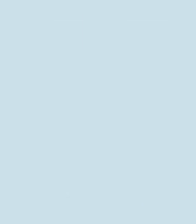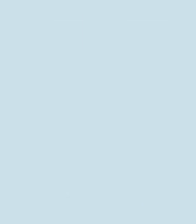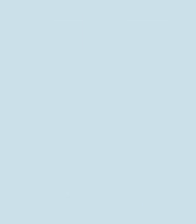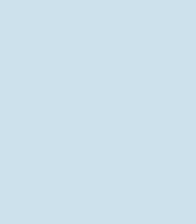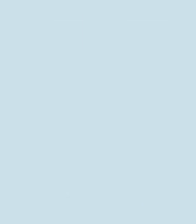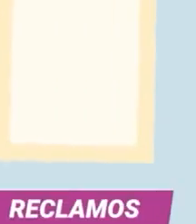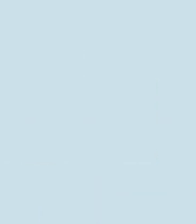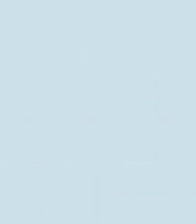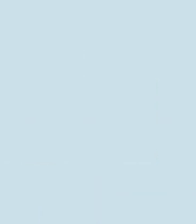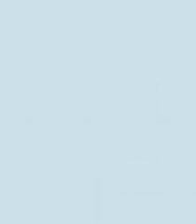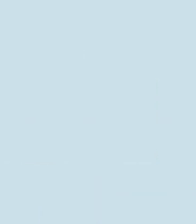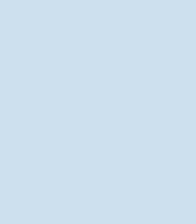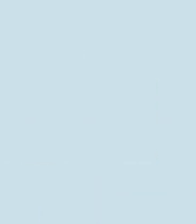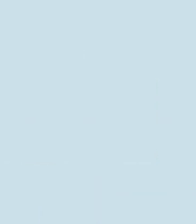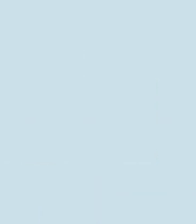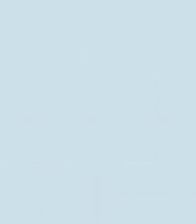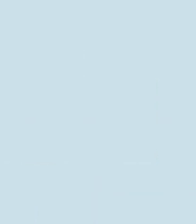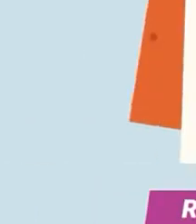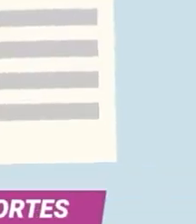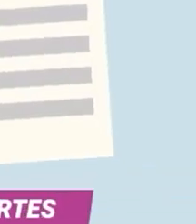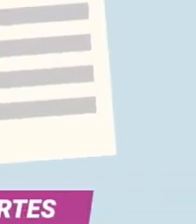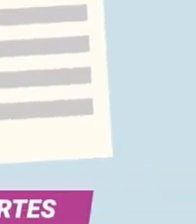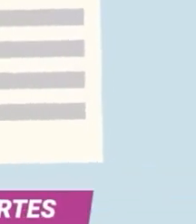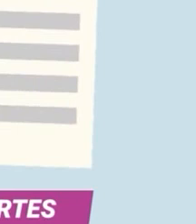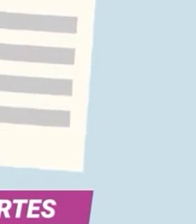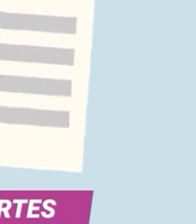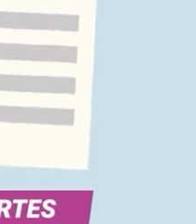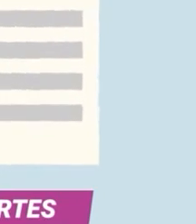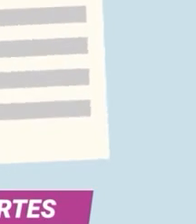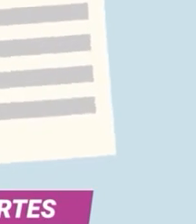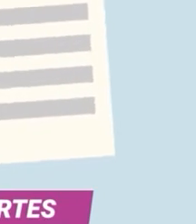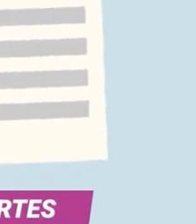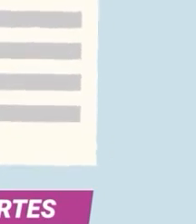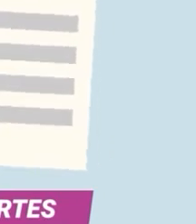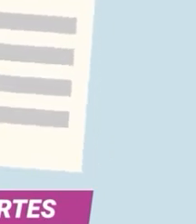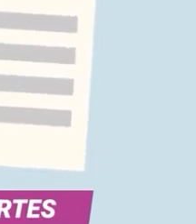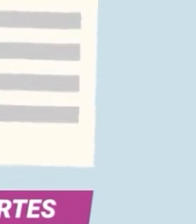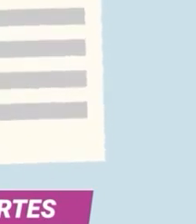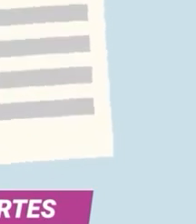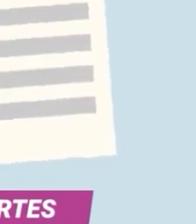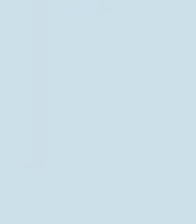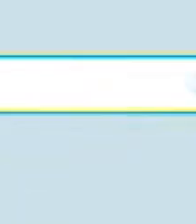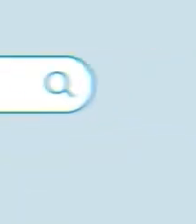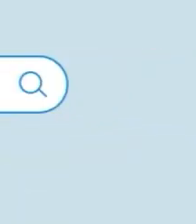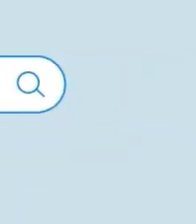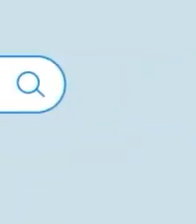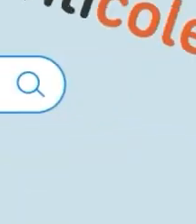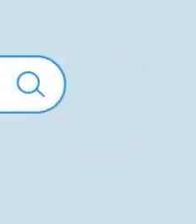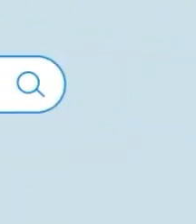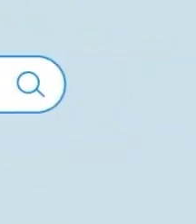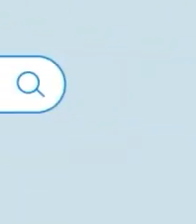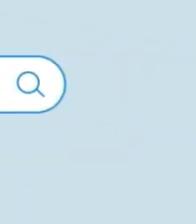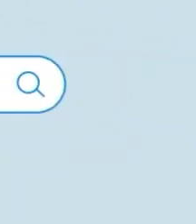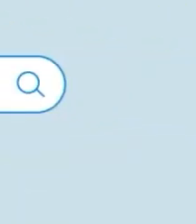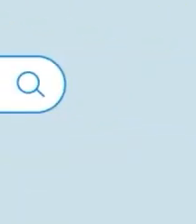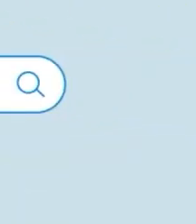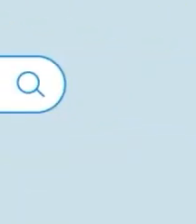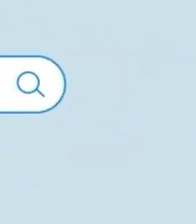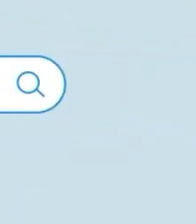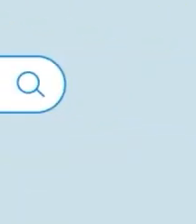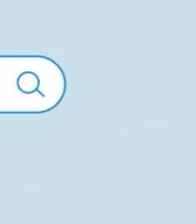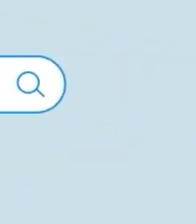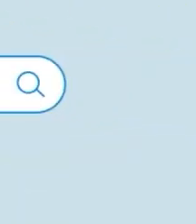consultas y reclamos sobre el servicio educativo y reportar colegios no autorizados por el MINEDU. Conoce más ingresando